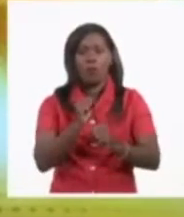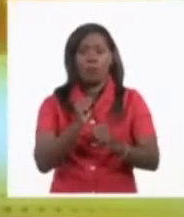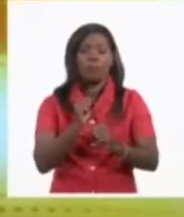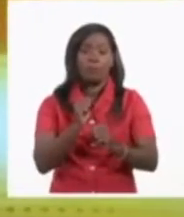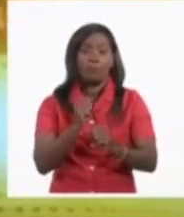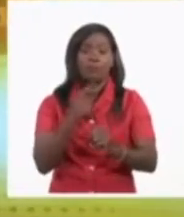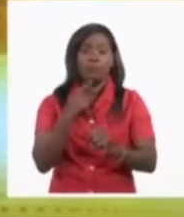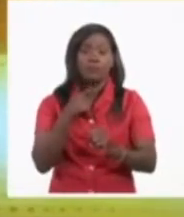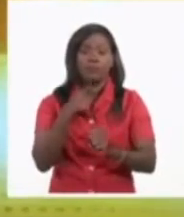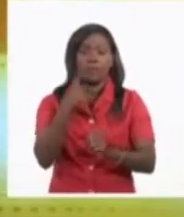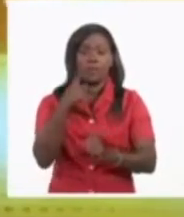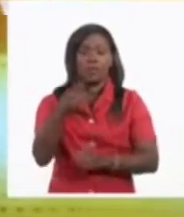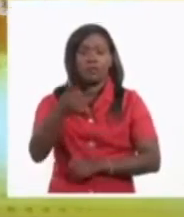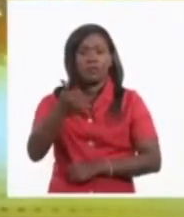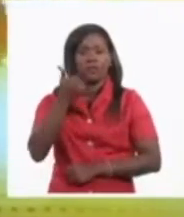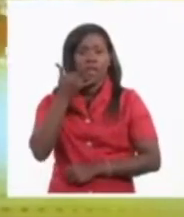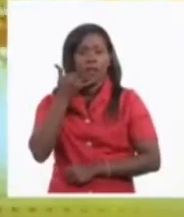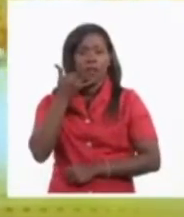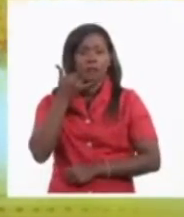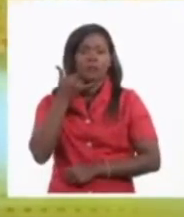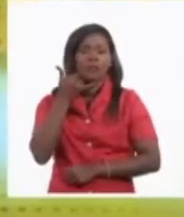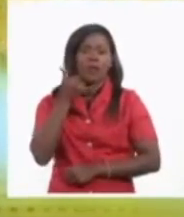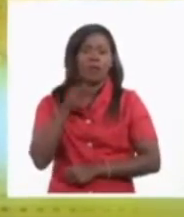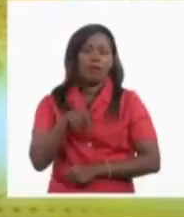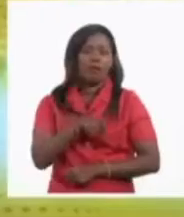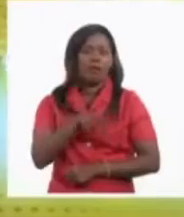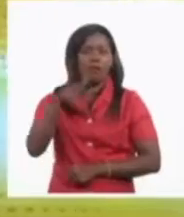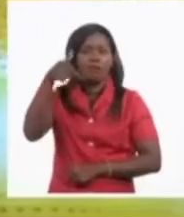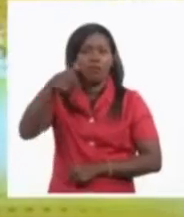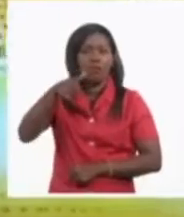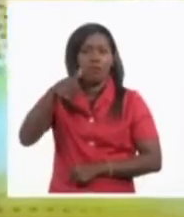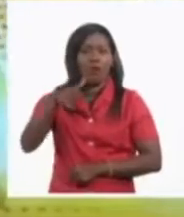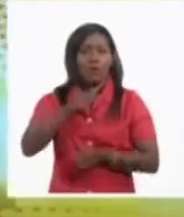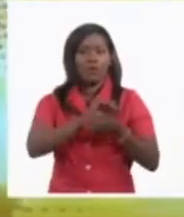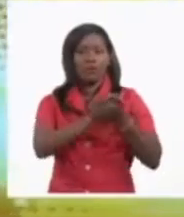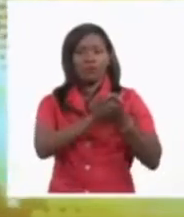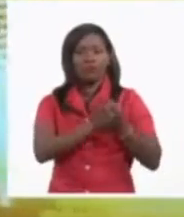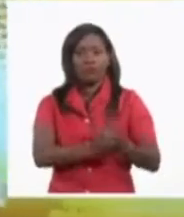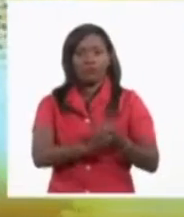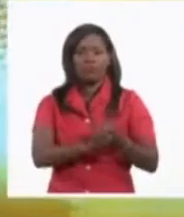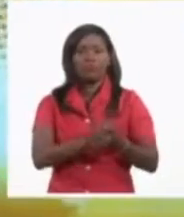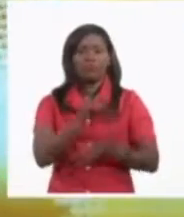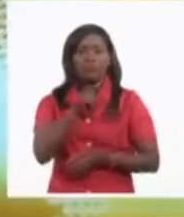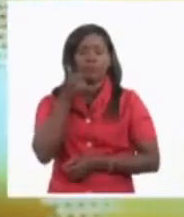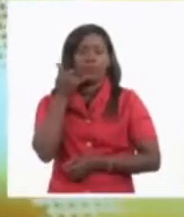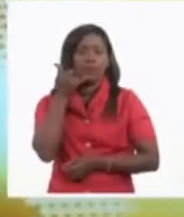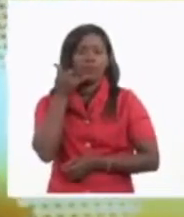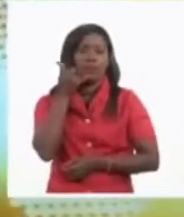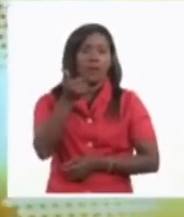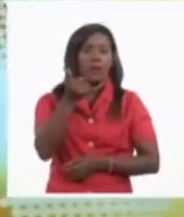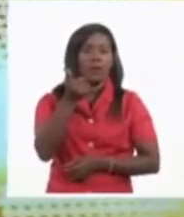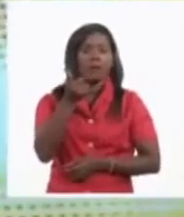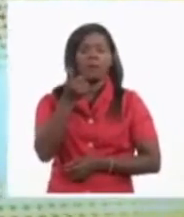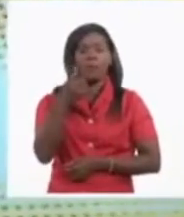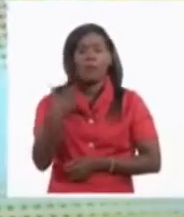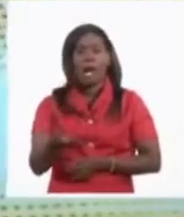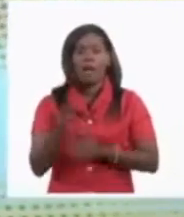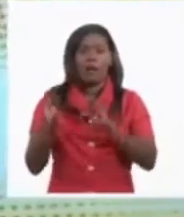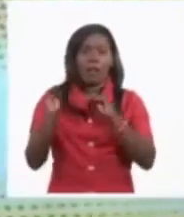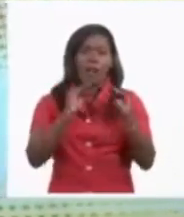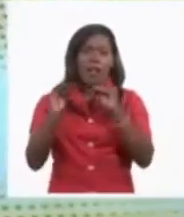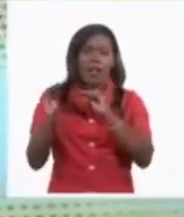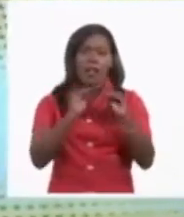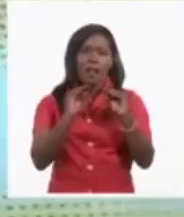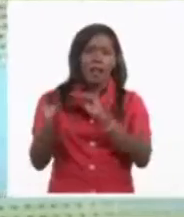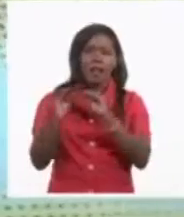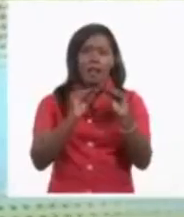una llamada telefónica realizada el jueves a su homólogo turco Recep Tayyip Erdogan, el mandatario ruso